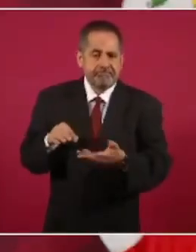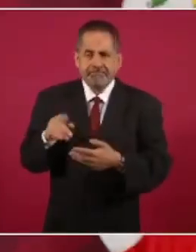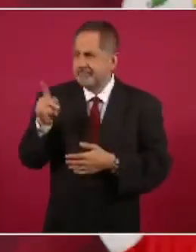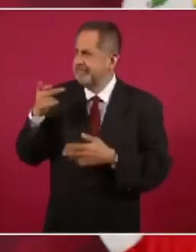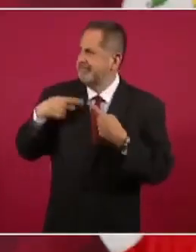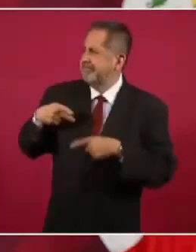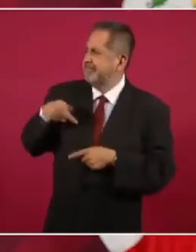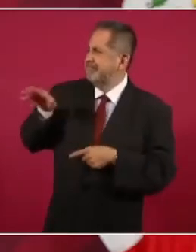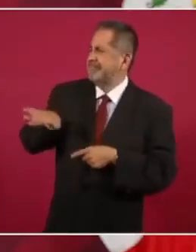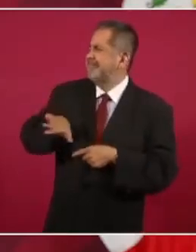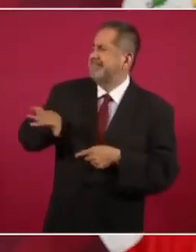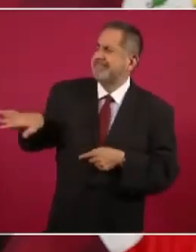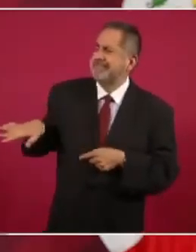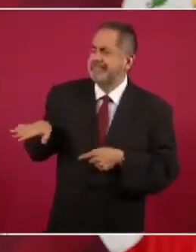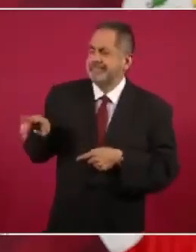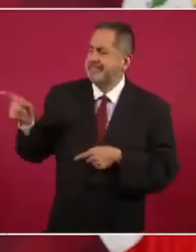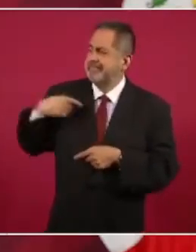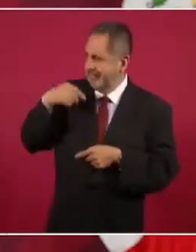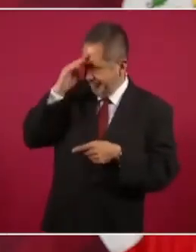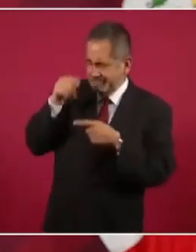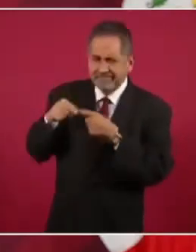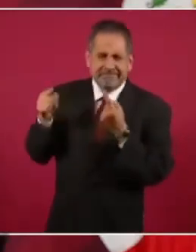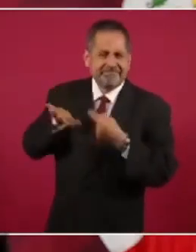independientemente de nuestras diferencias y además que